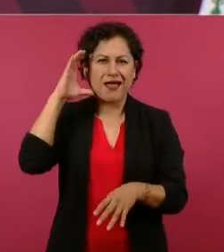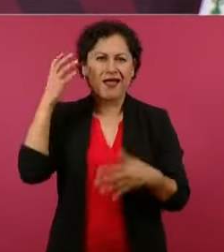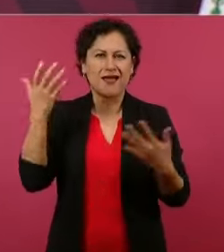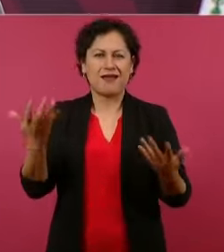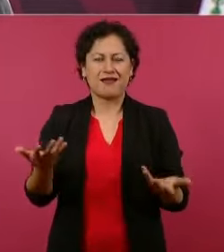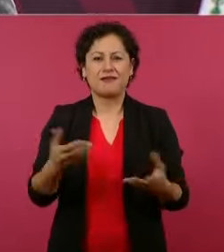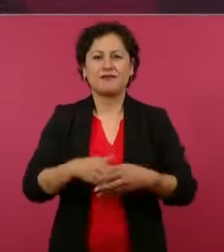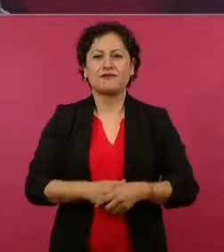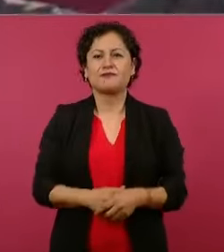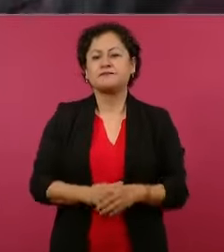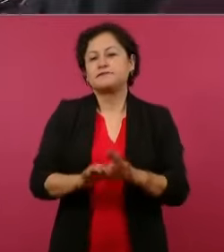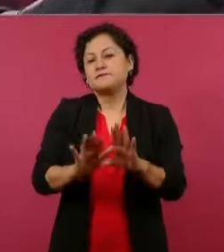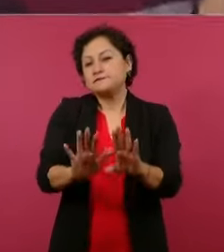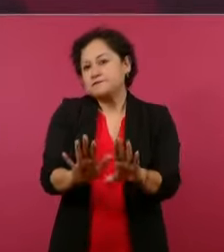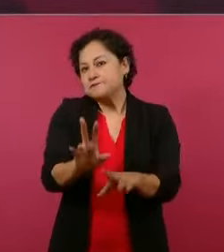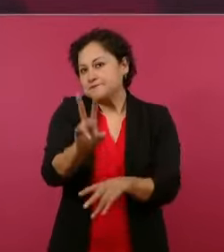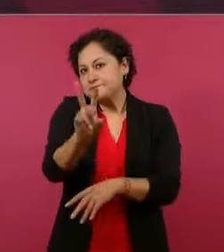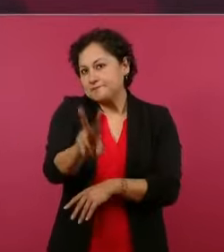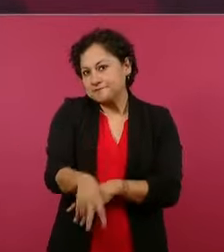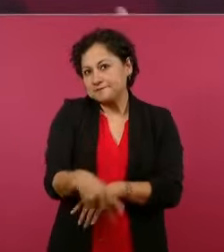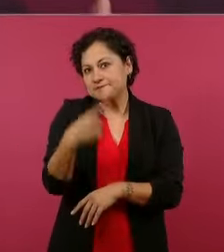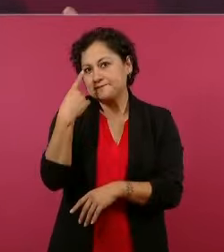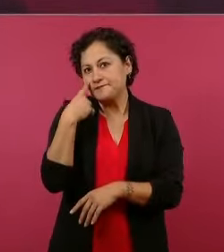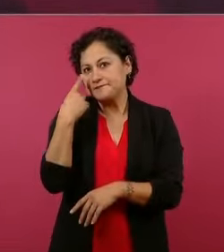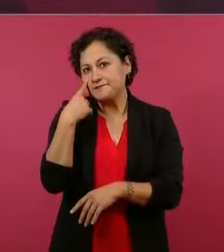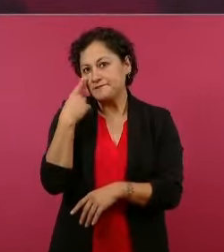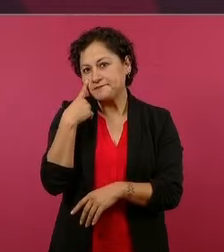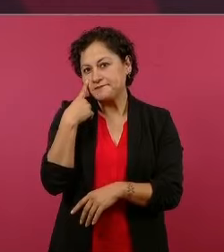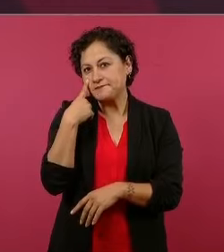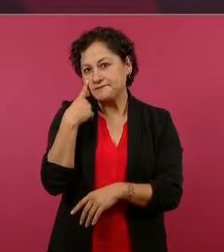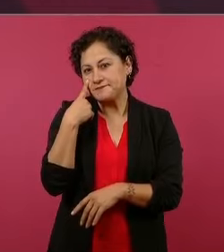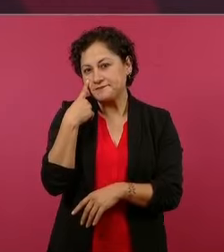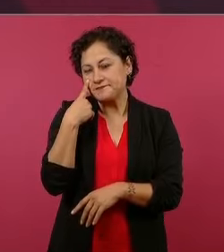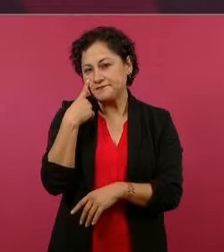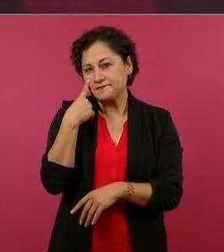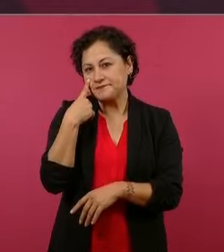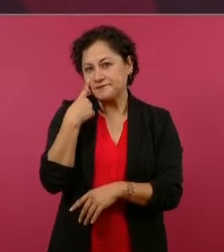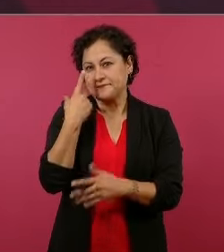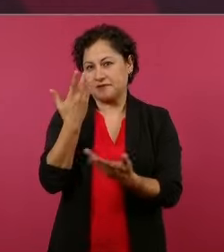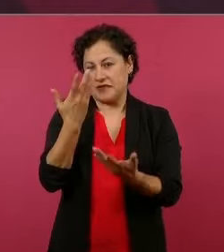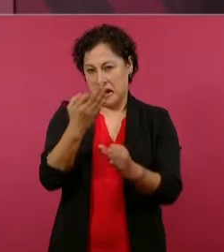atención decir No qué se preocupan ah